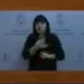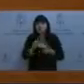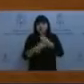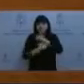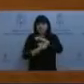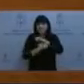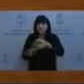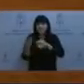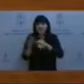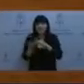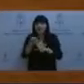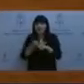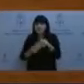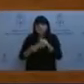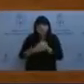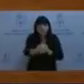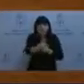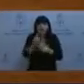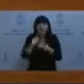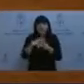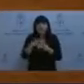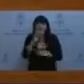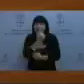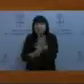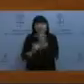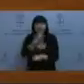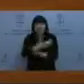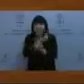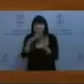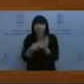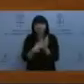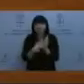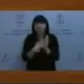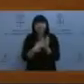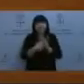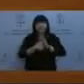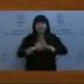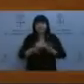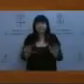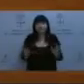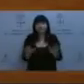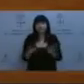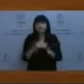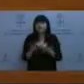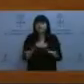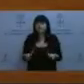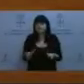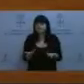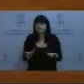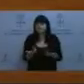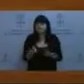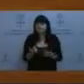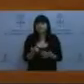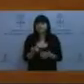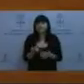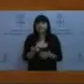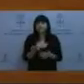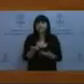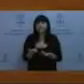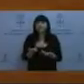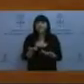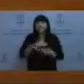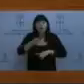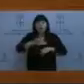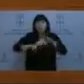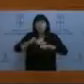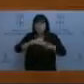política autonómica Esto Con unas cifras Infinitamente superiores a las nuestras Los han entendido Diferentes comunidades De diferentes signos políticos No es un problema